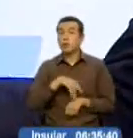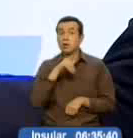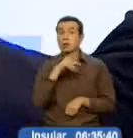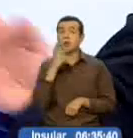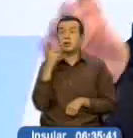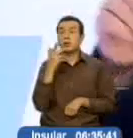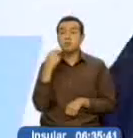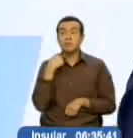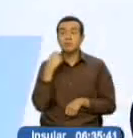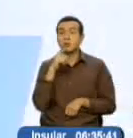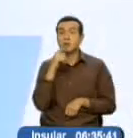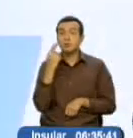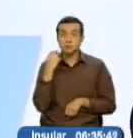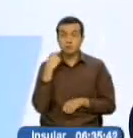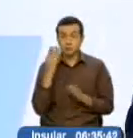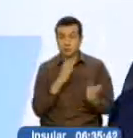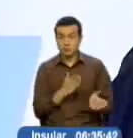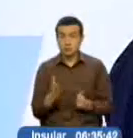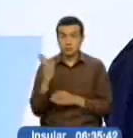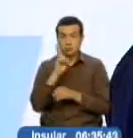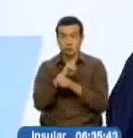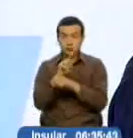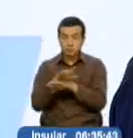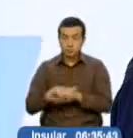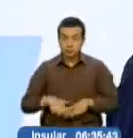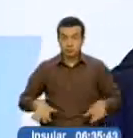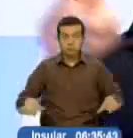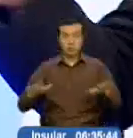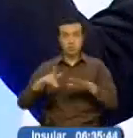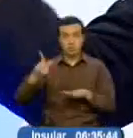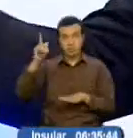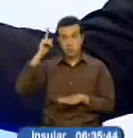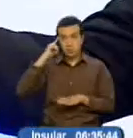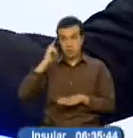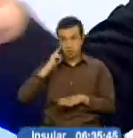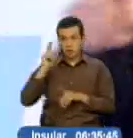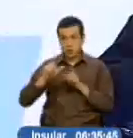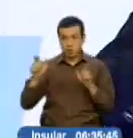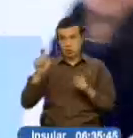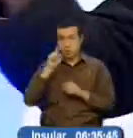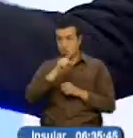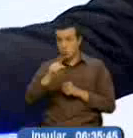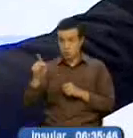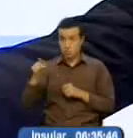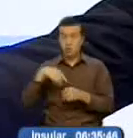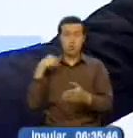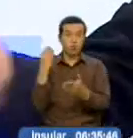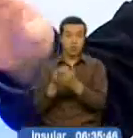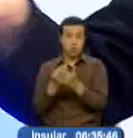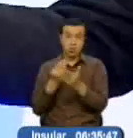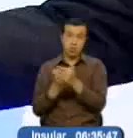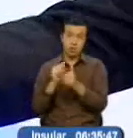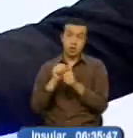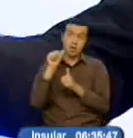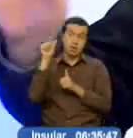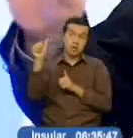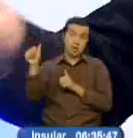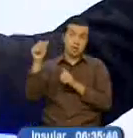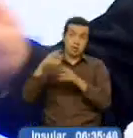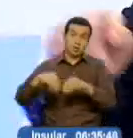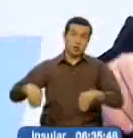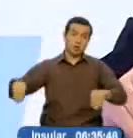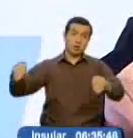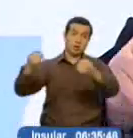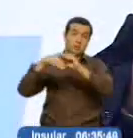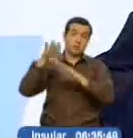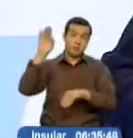¿De quién pierde? Lo que está protegiendo la superintendencia, lo que está protegiendo el Estado es de que esas personas que van a comprar, supuestamente porque a veces es